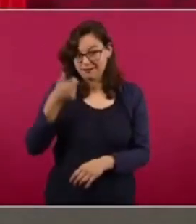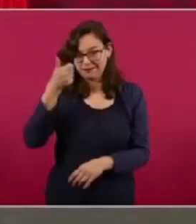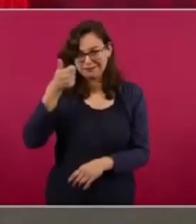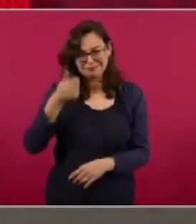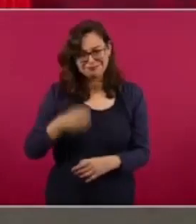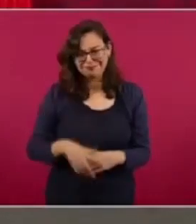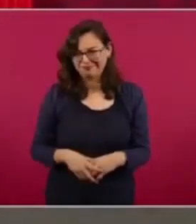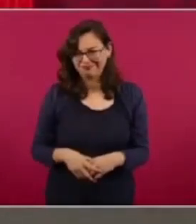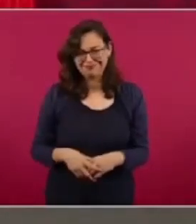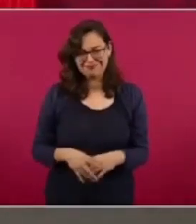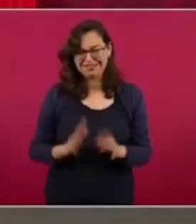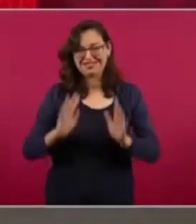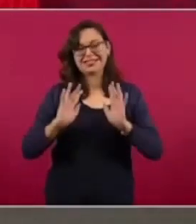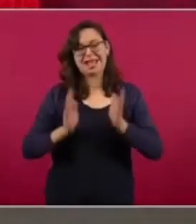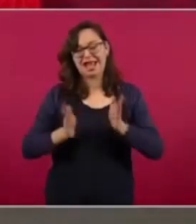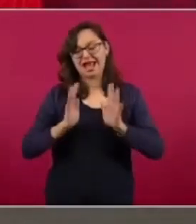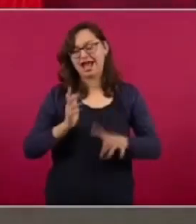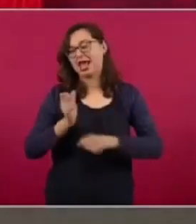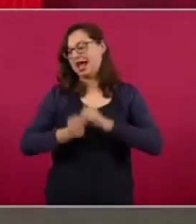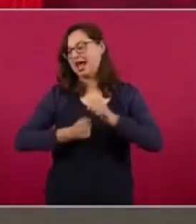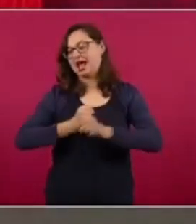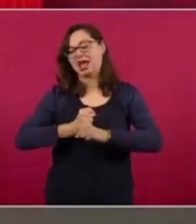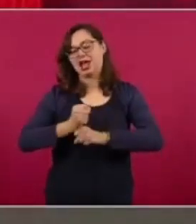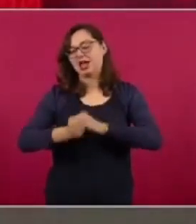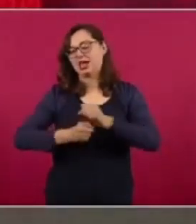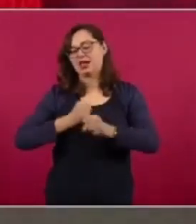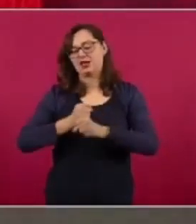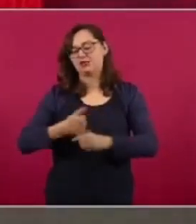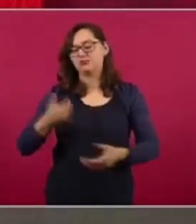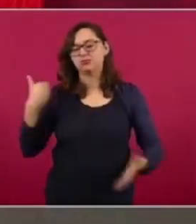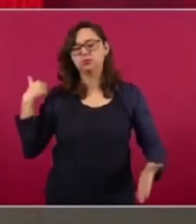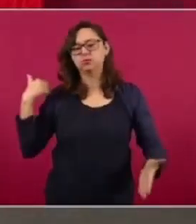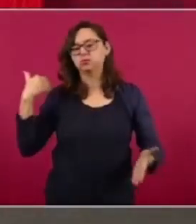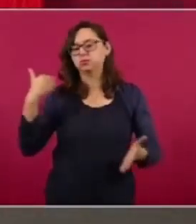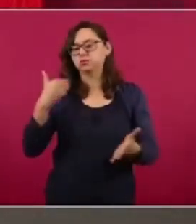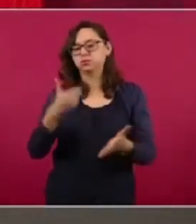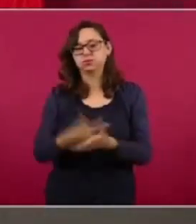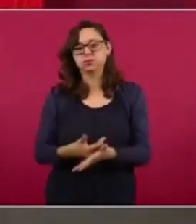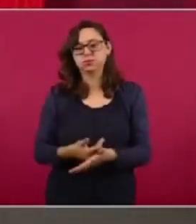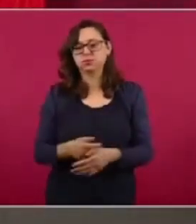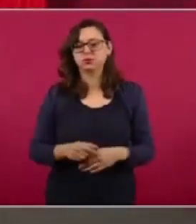antes los candidatos